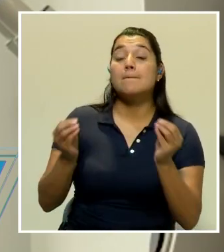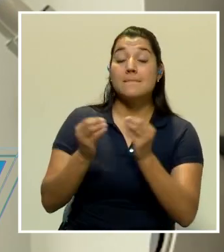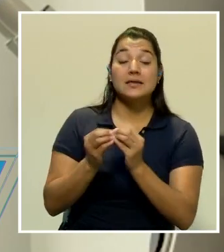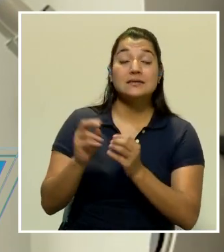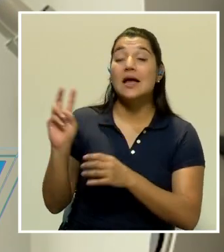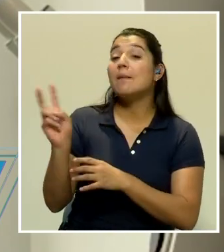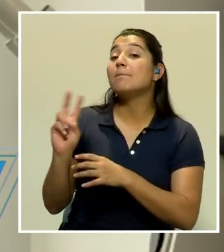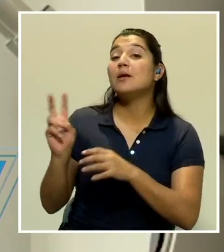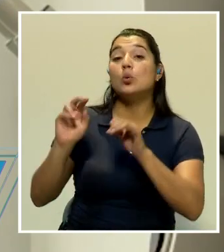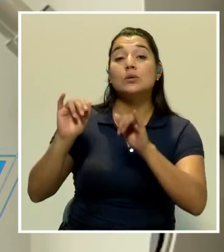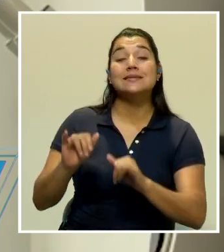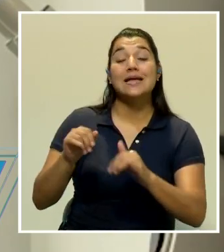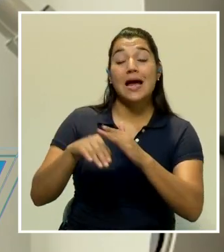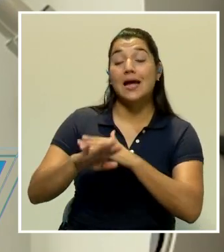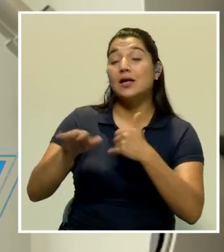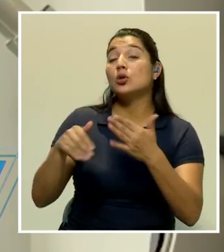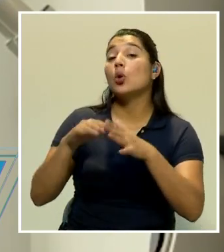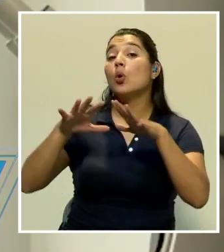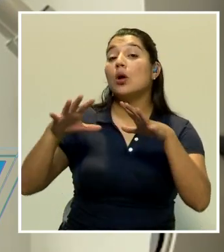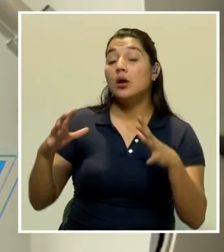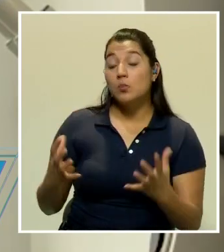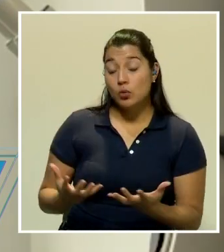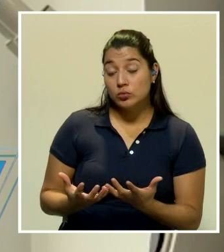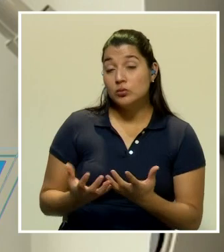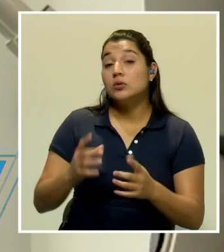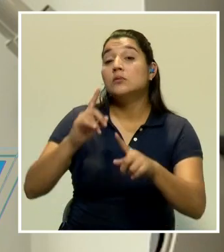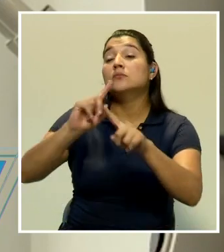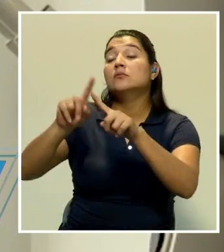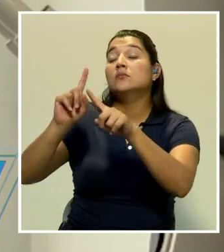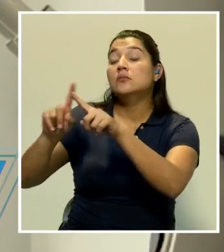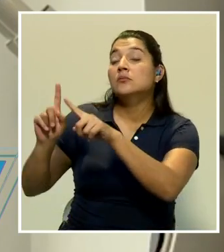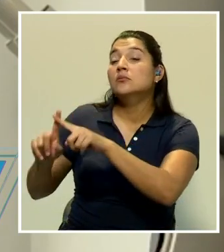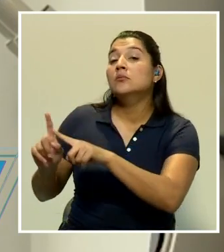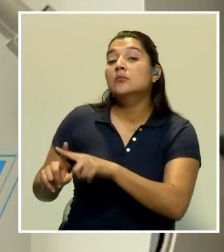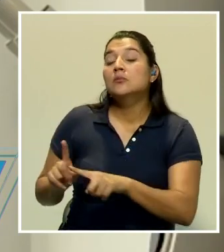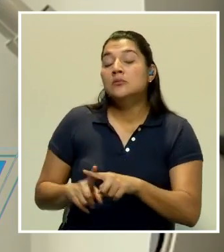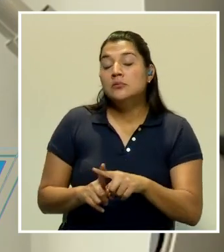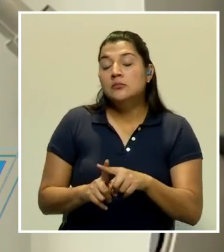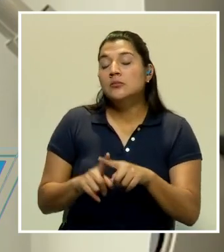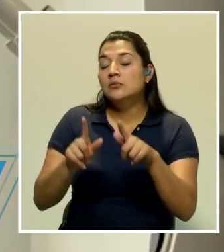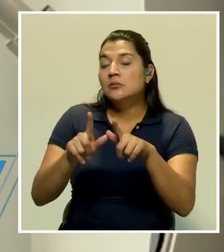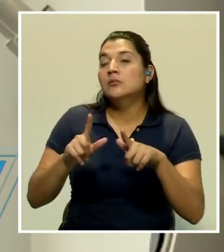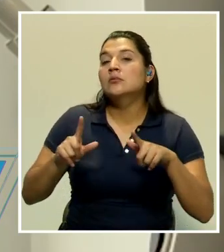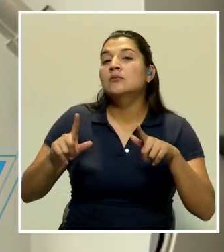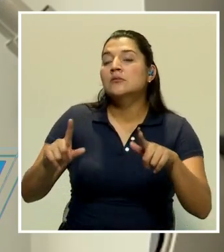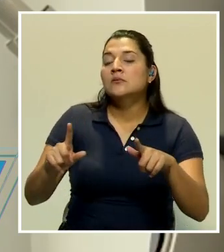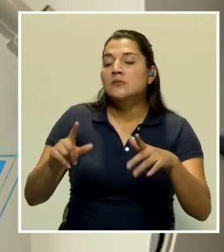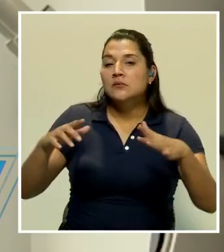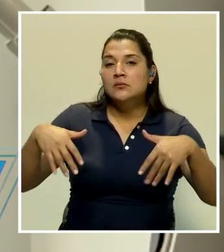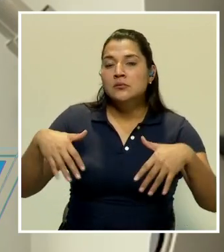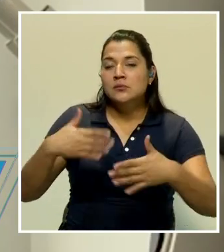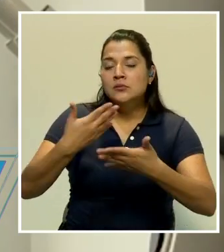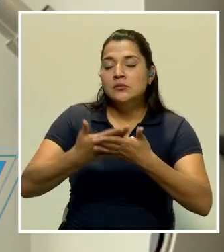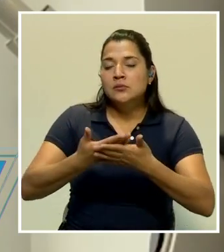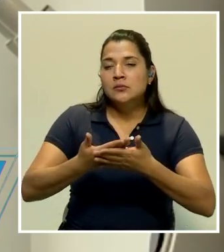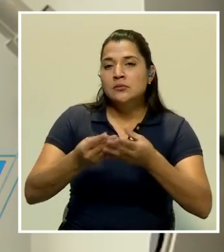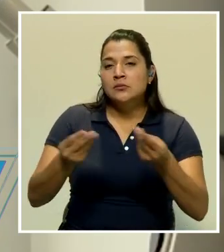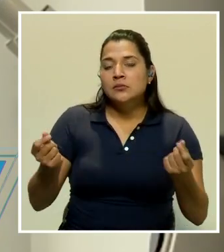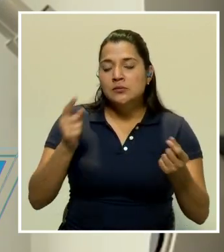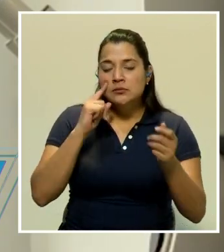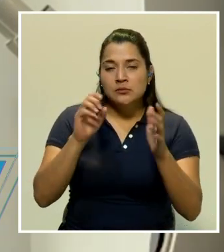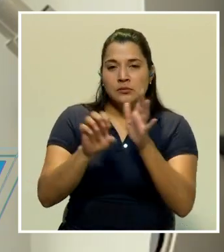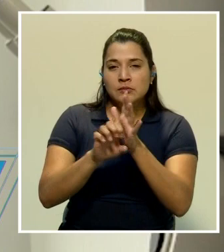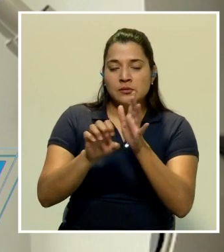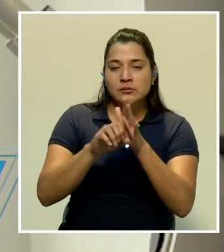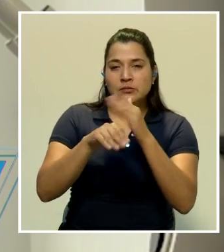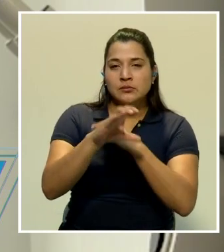global. Distintos linajes del virus circulan globalmente al mismo tiempo en un único país. Por ejemplo, en Costa